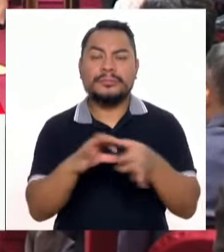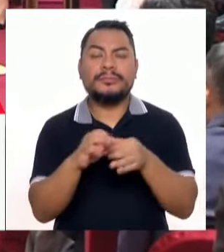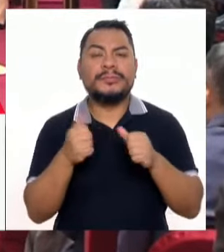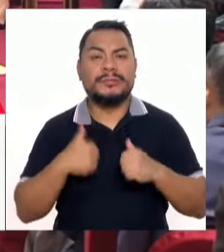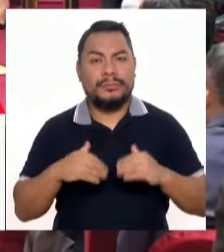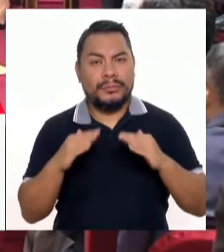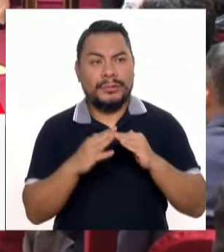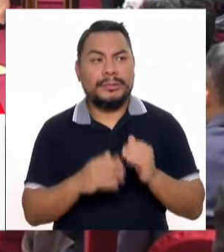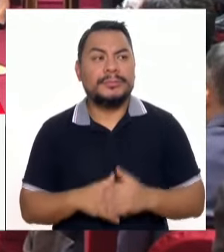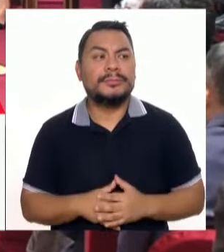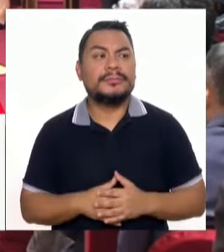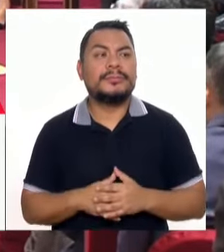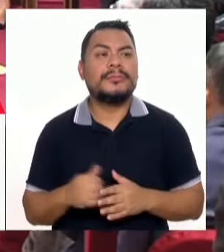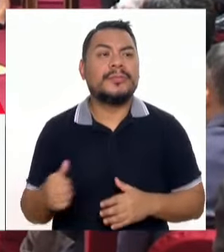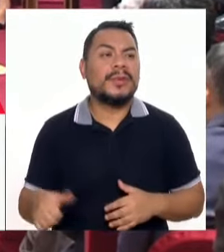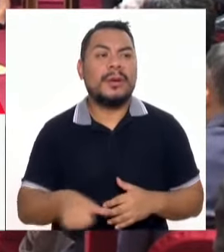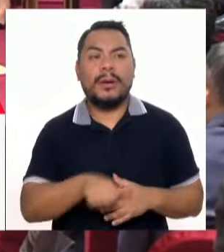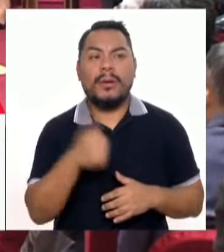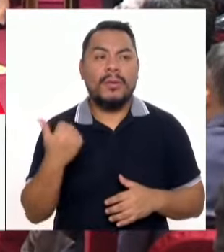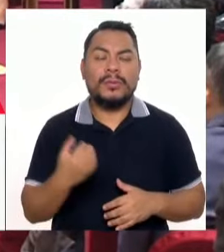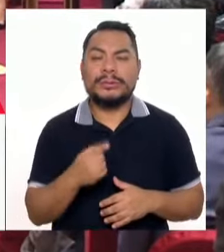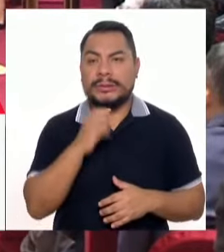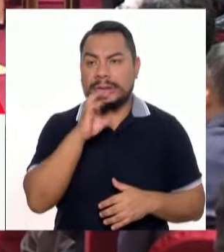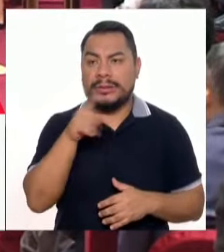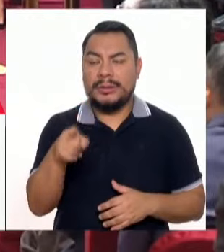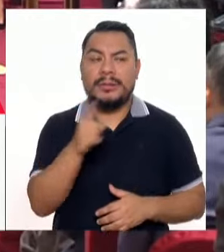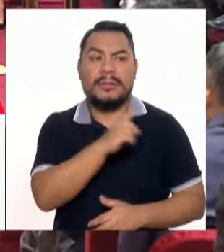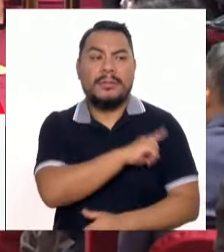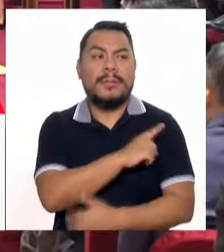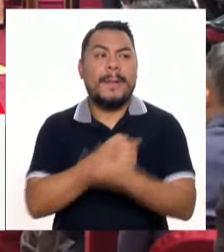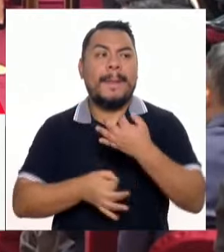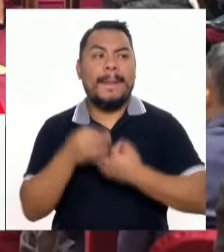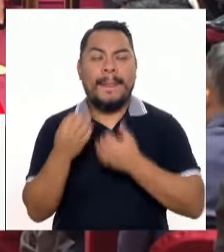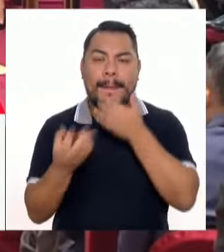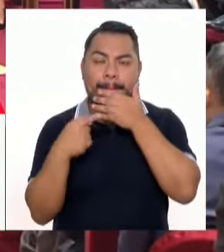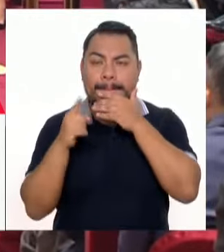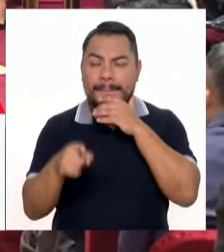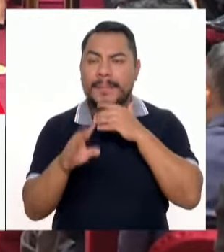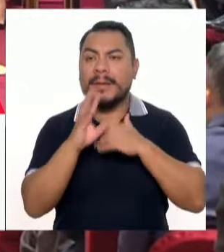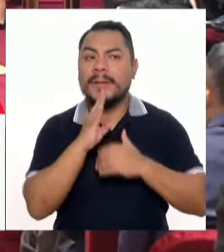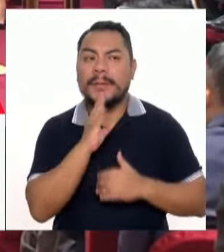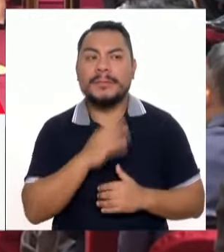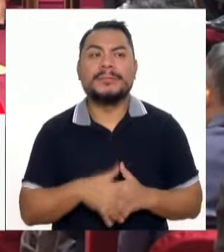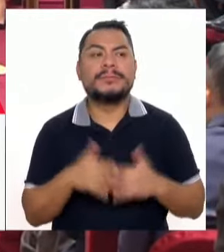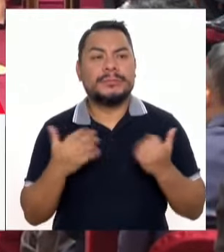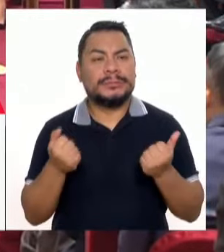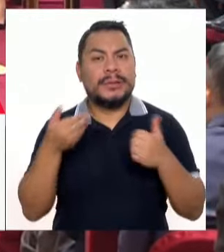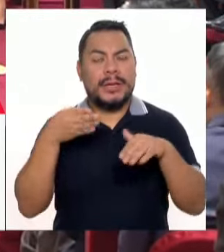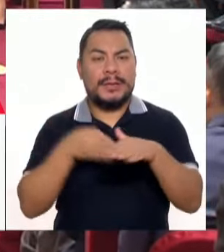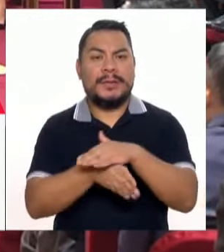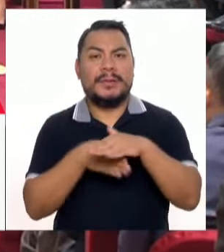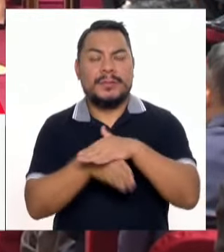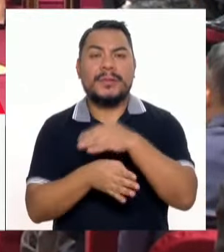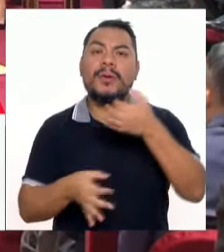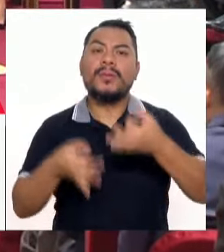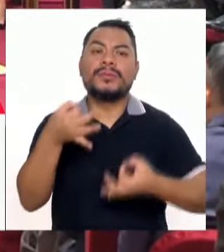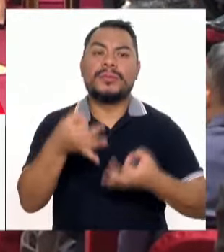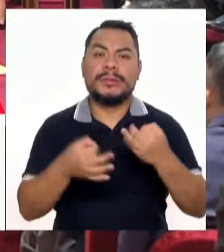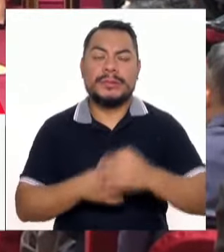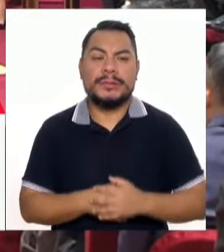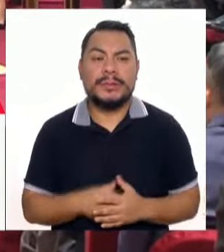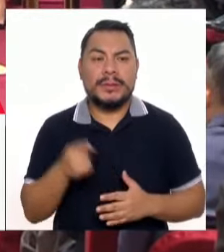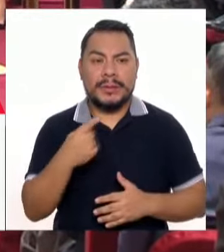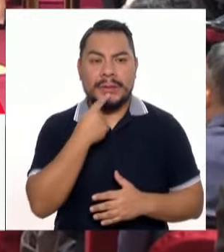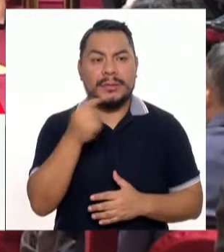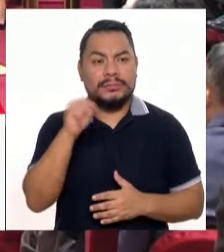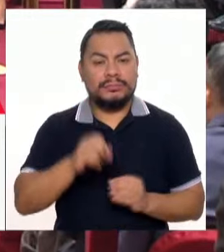municipales. Otro punto que resaltó el presidente del Poder Judicial en su discurso es el acceso a la justicia. Se